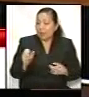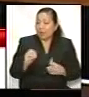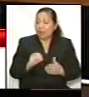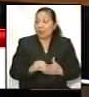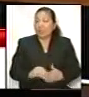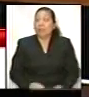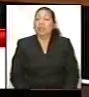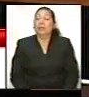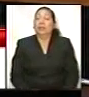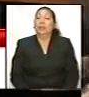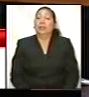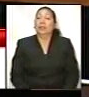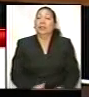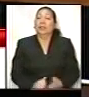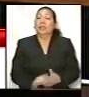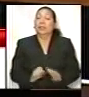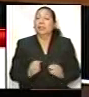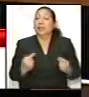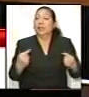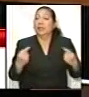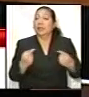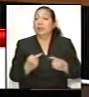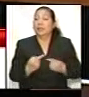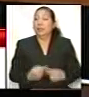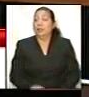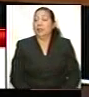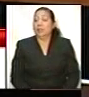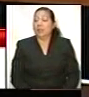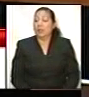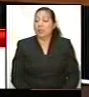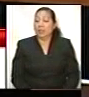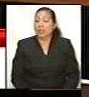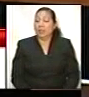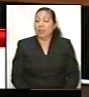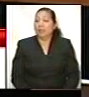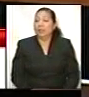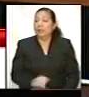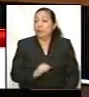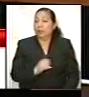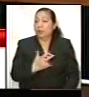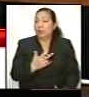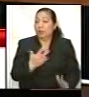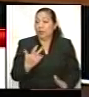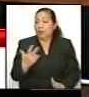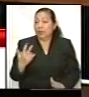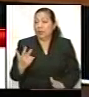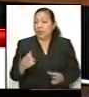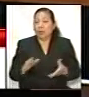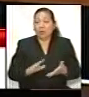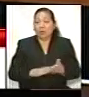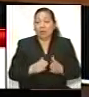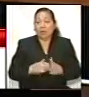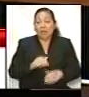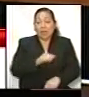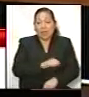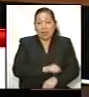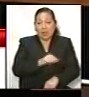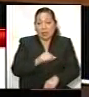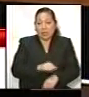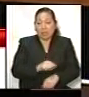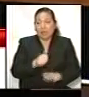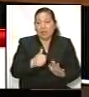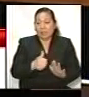párrafo en razón de que se contrapone con lo dispuesto en la decisión 833 de la Comunidad Andina en su artículo